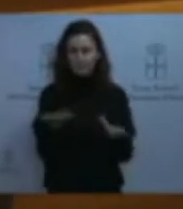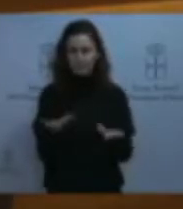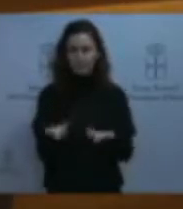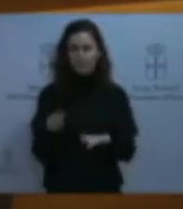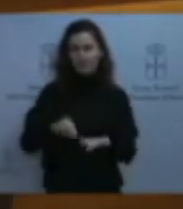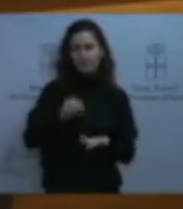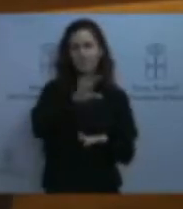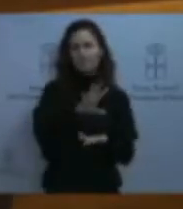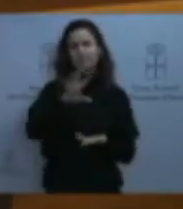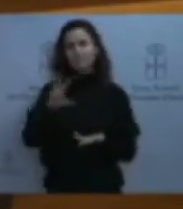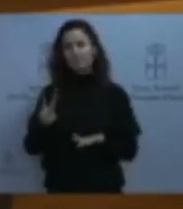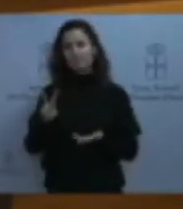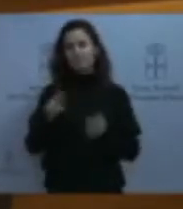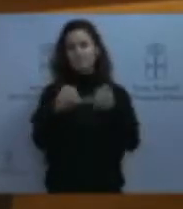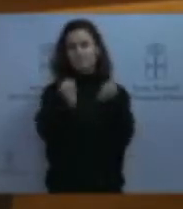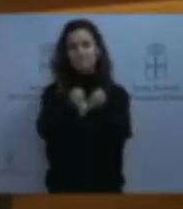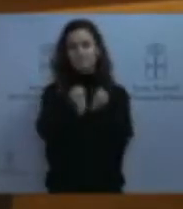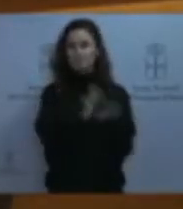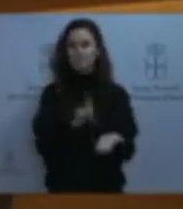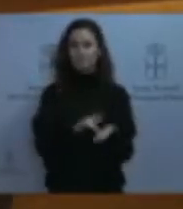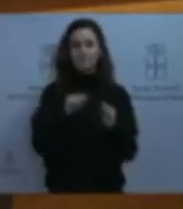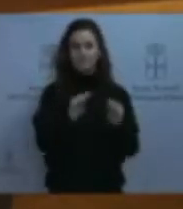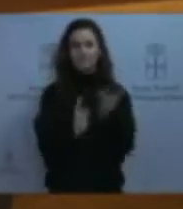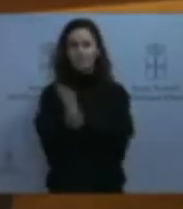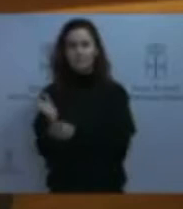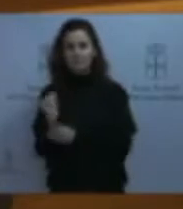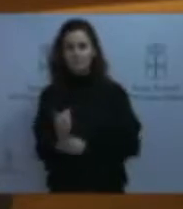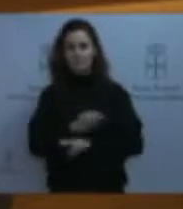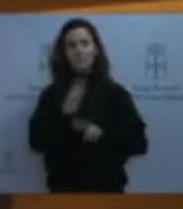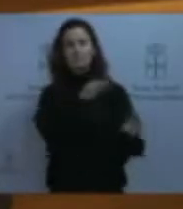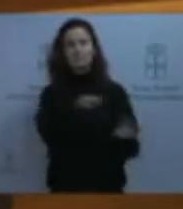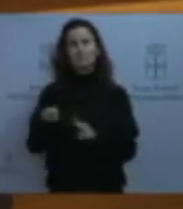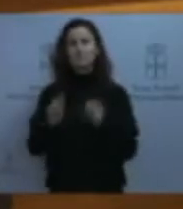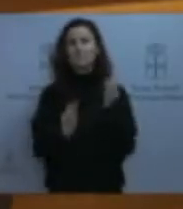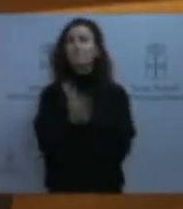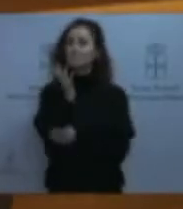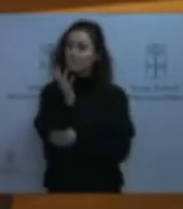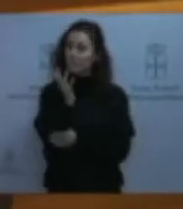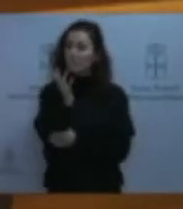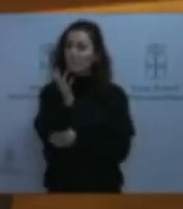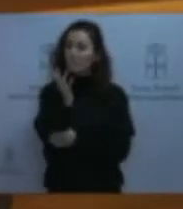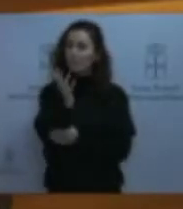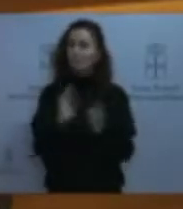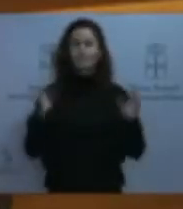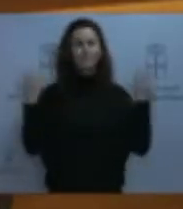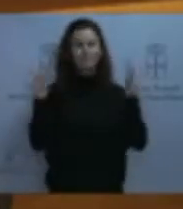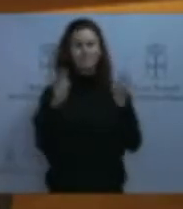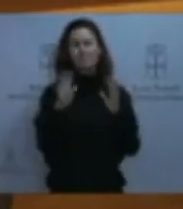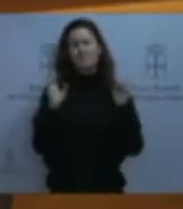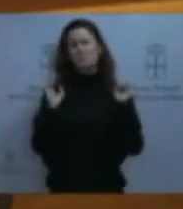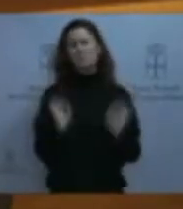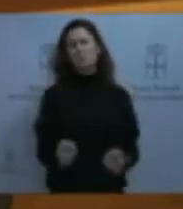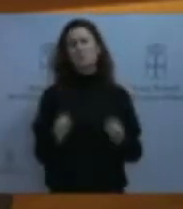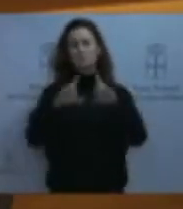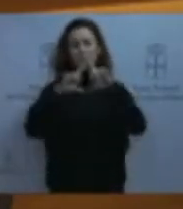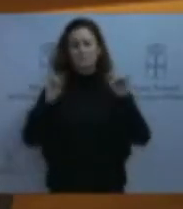son 52 los concejos afectados, se debería determinar que los incendios forestales suponen el mayor problema sobre el